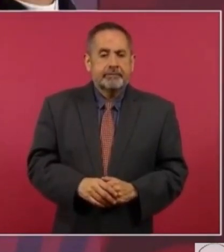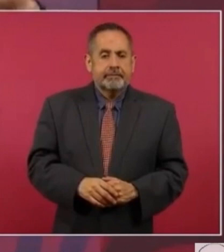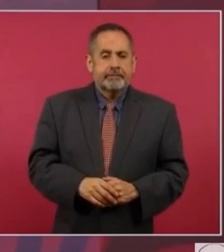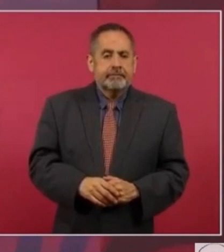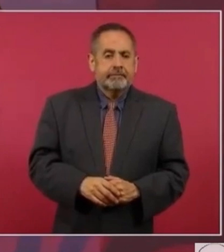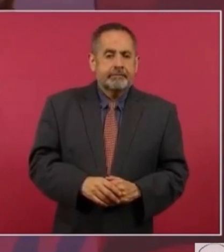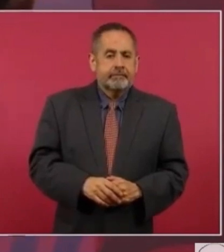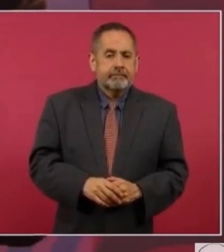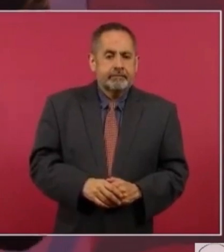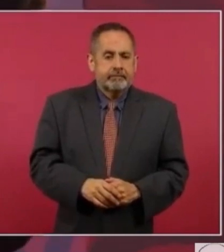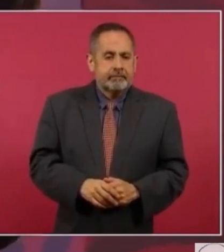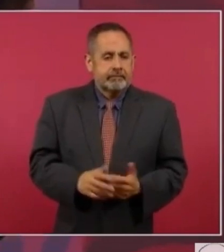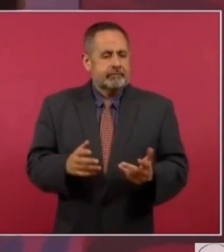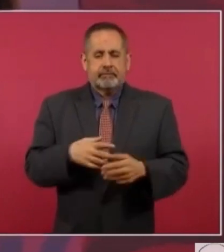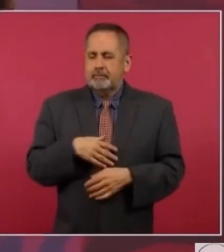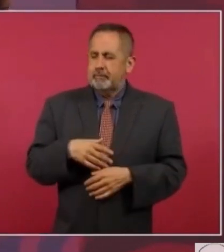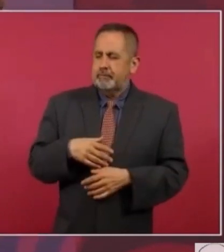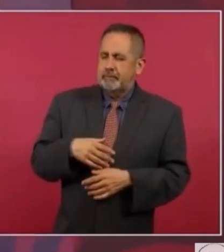mi Ferrari